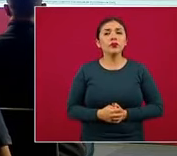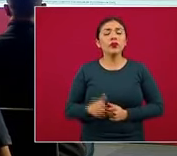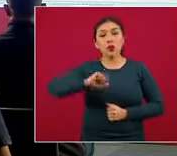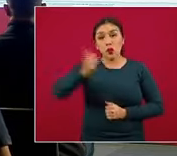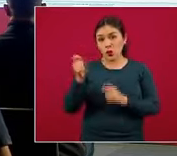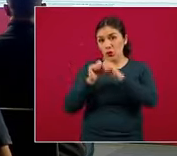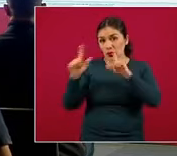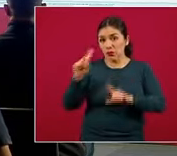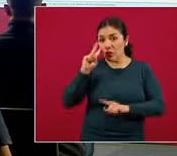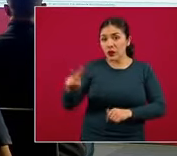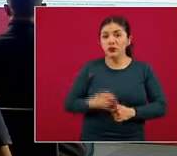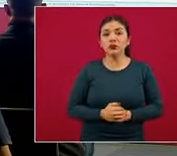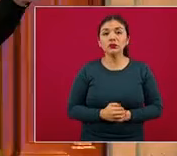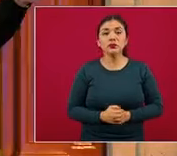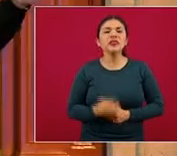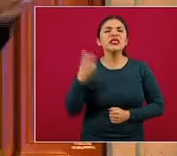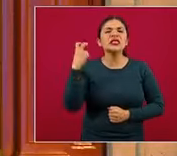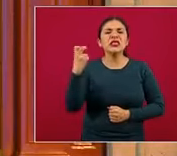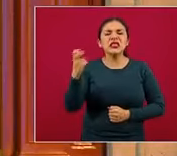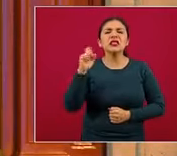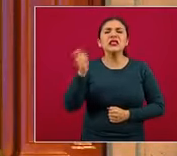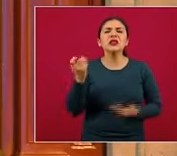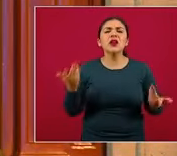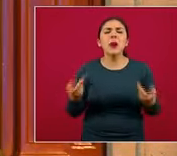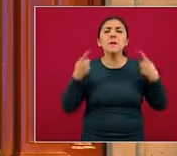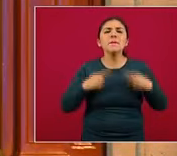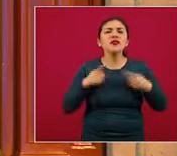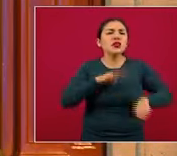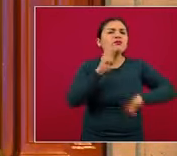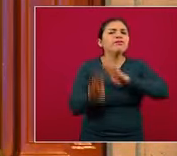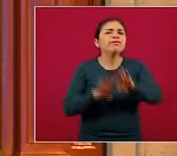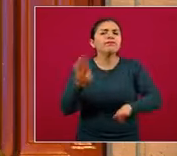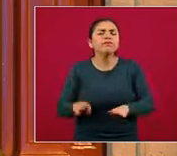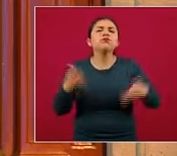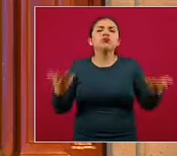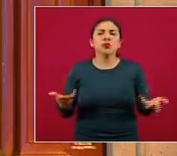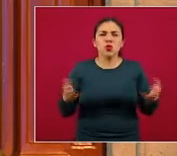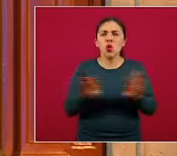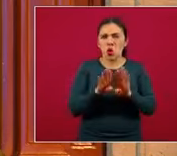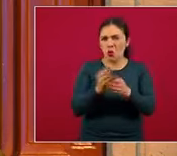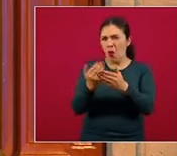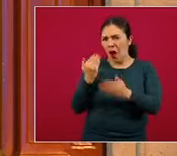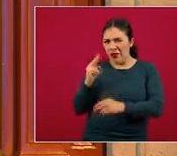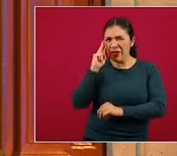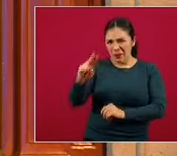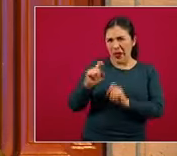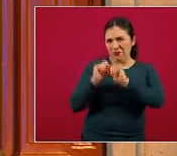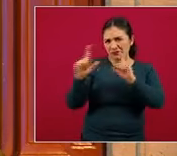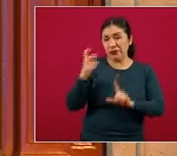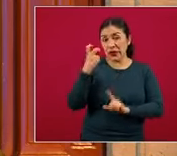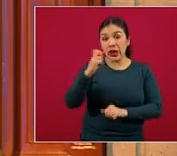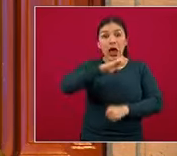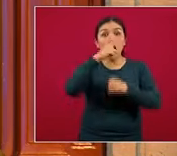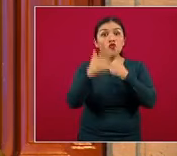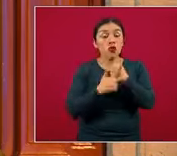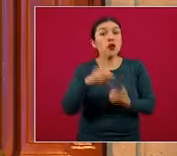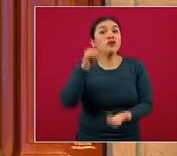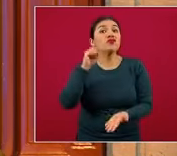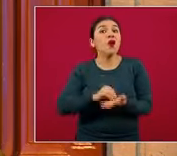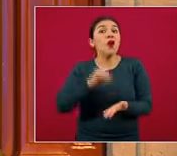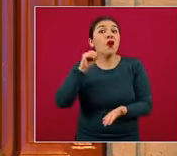diapositiva, ahora tenemos el comportamiento de las defunciones, y como veíamos en diapositivas previas, Europa